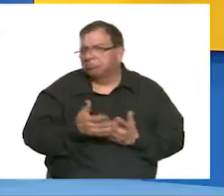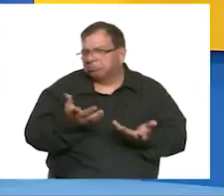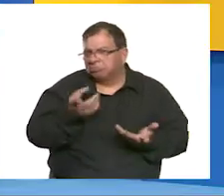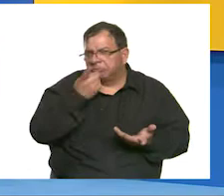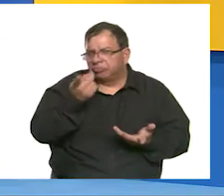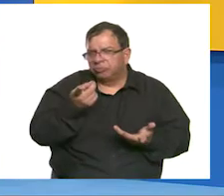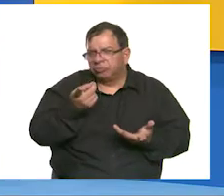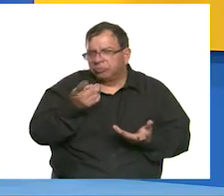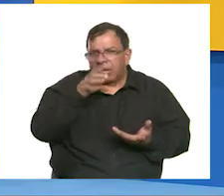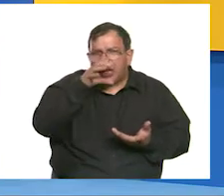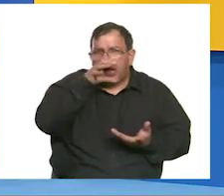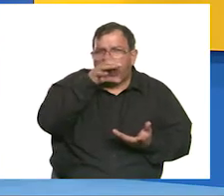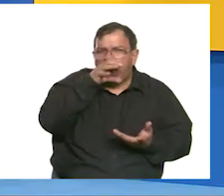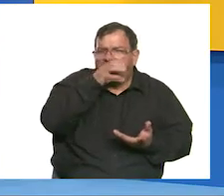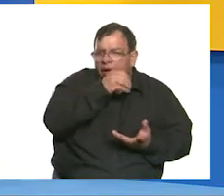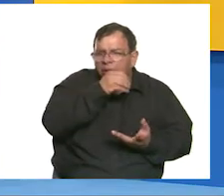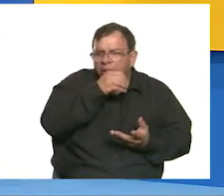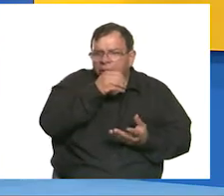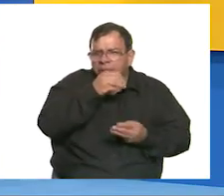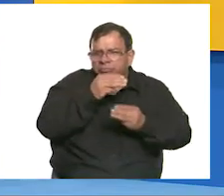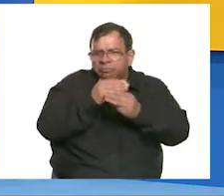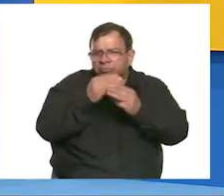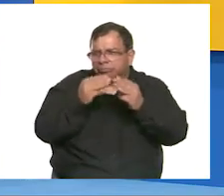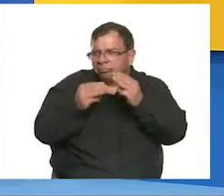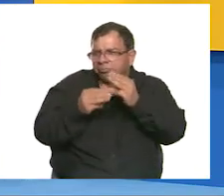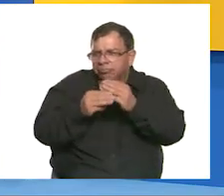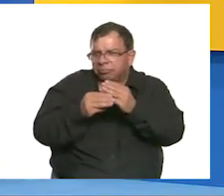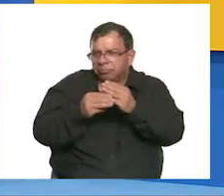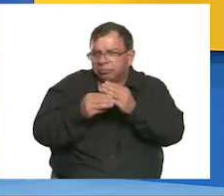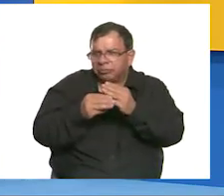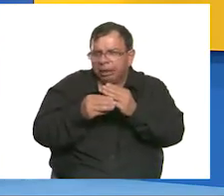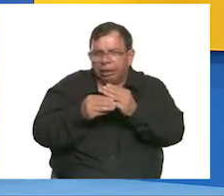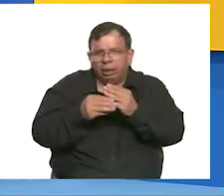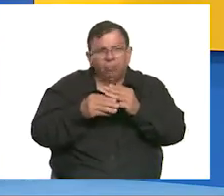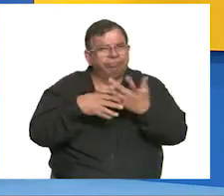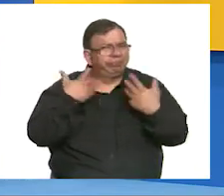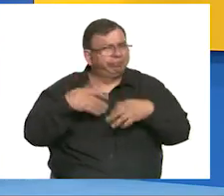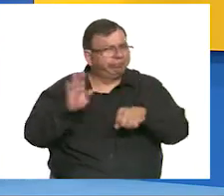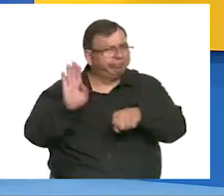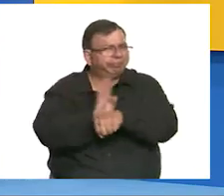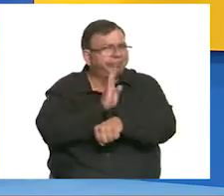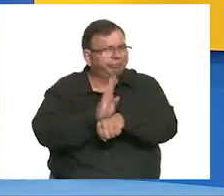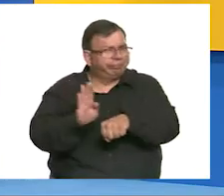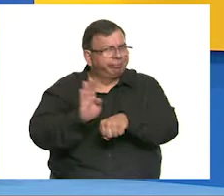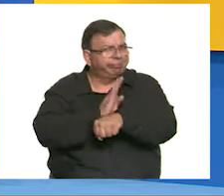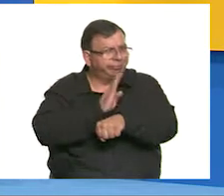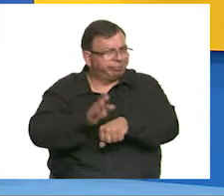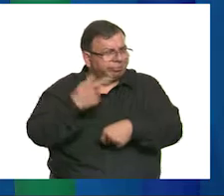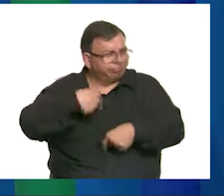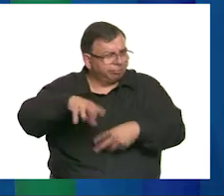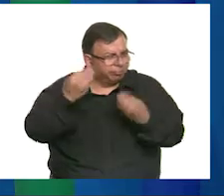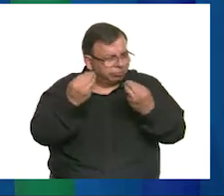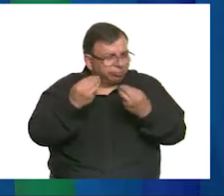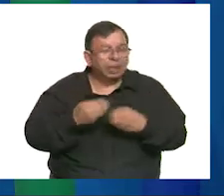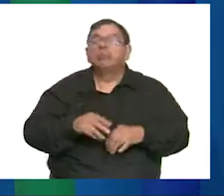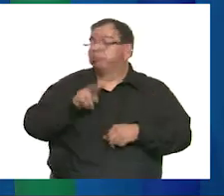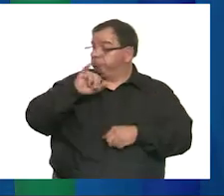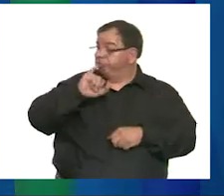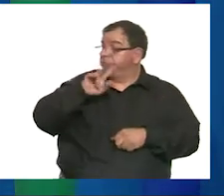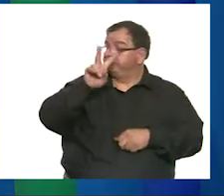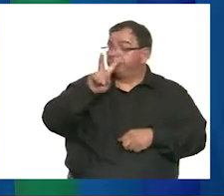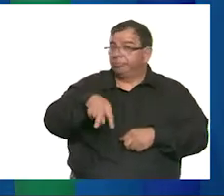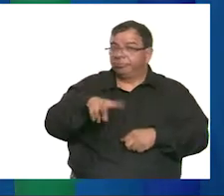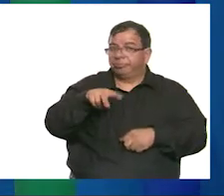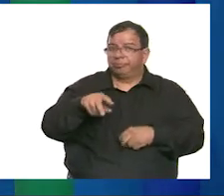que el efecto del calor en los materiales, tiene muchos beneficios en la vida cotidiana de las personas, ¿cierto? Cierto.